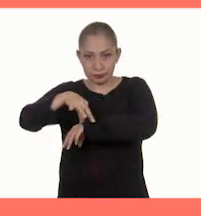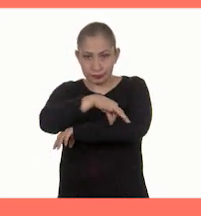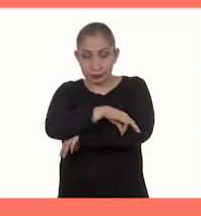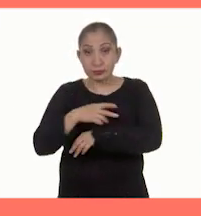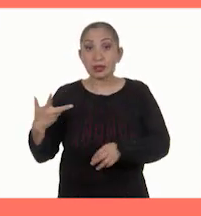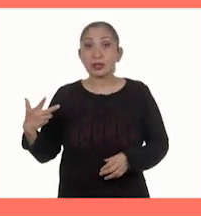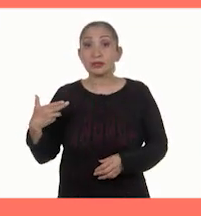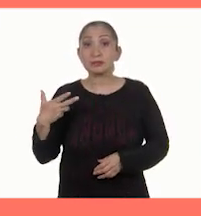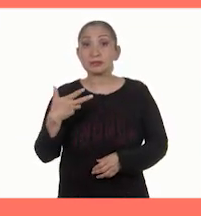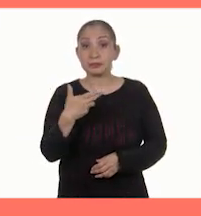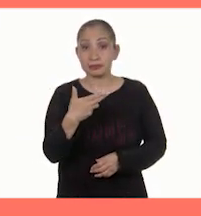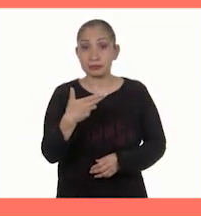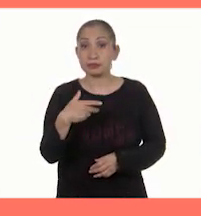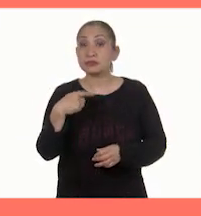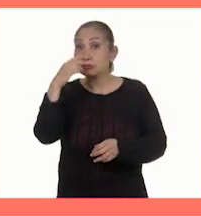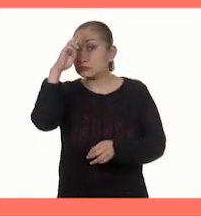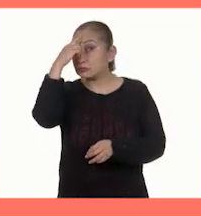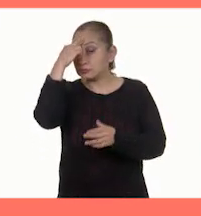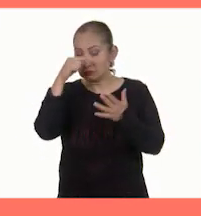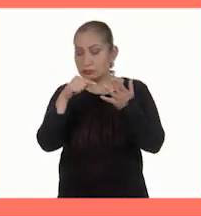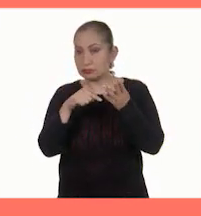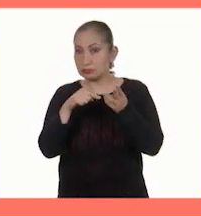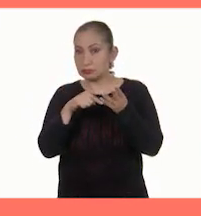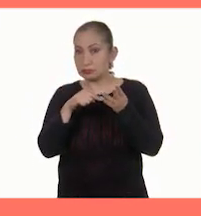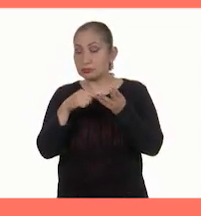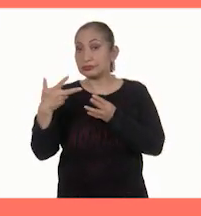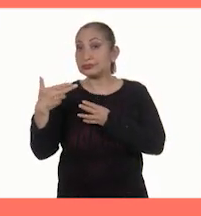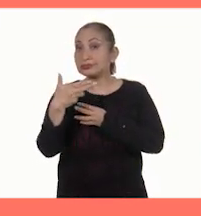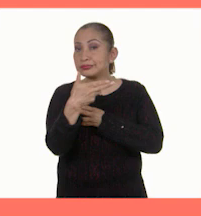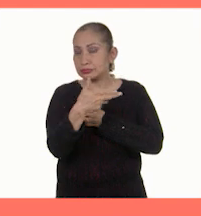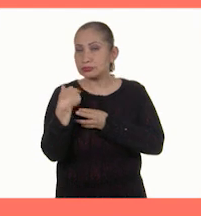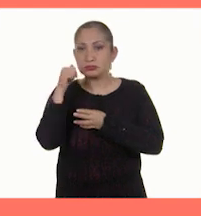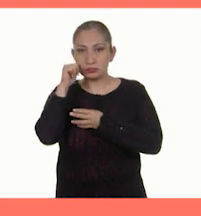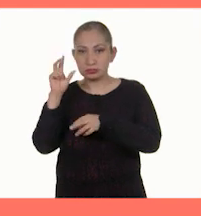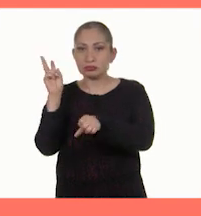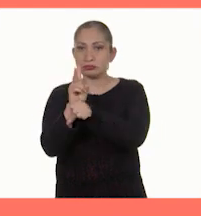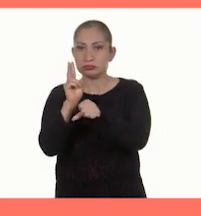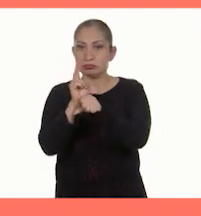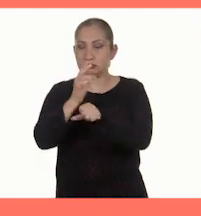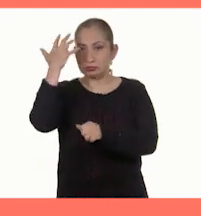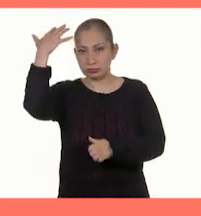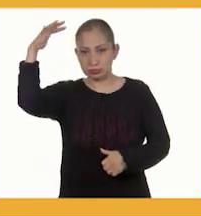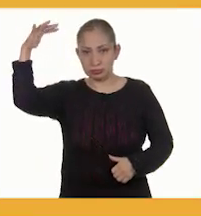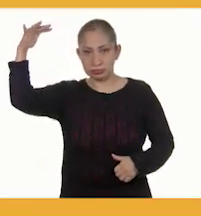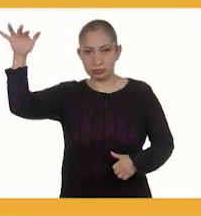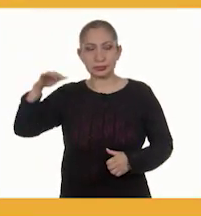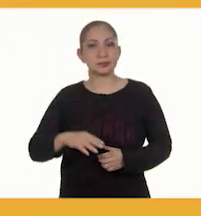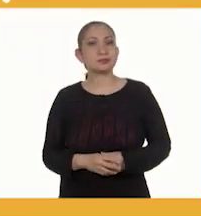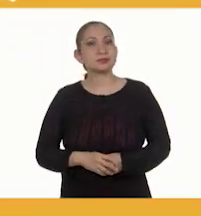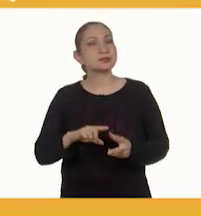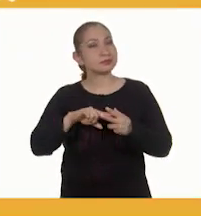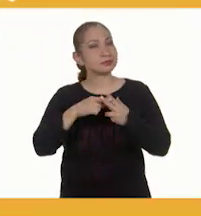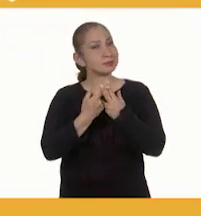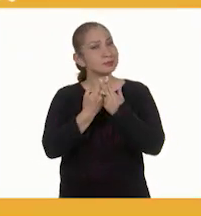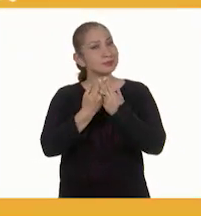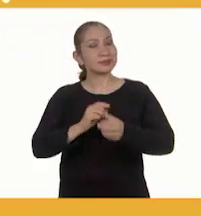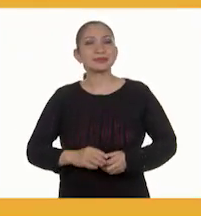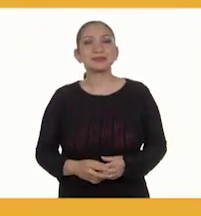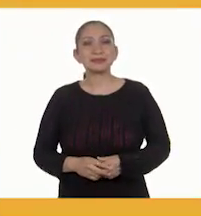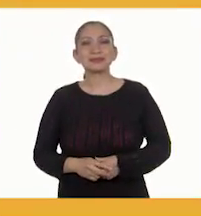y tijeras. Recuerda que la manipulación de estas debe estar supervisada por un adulto.